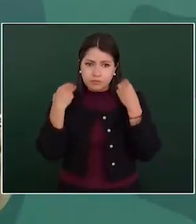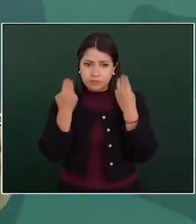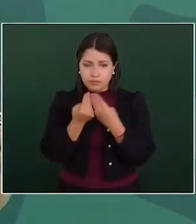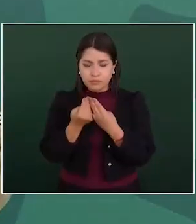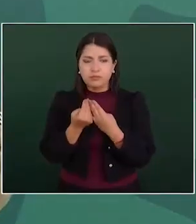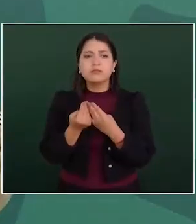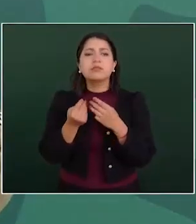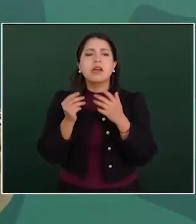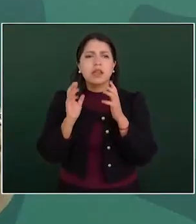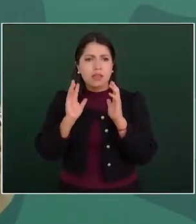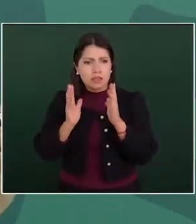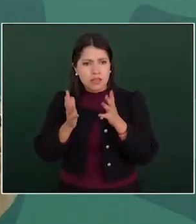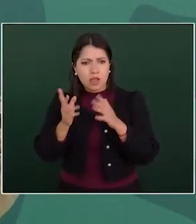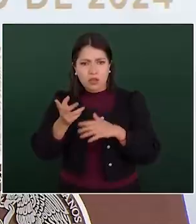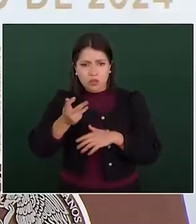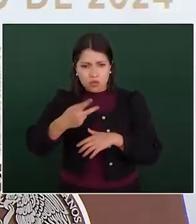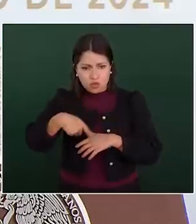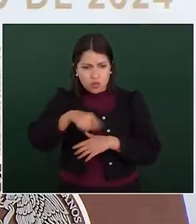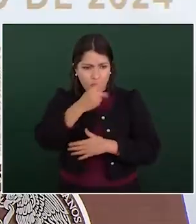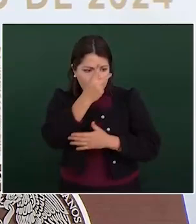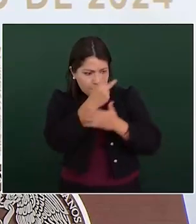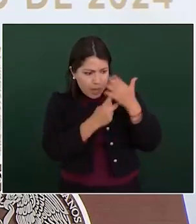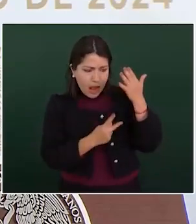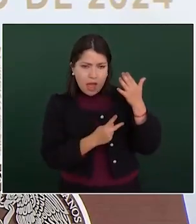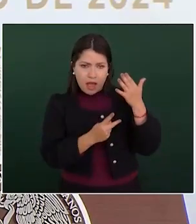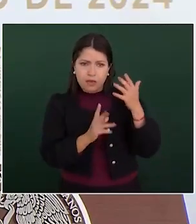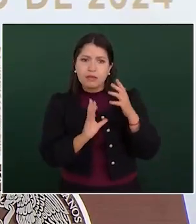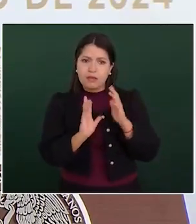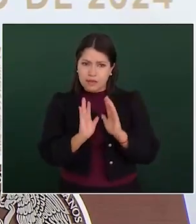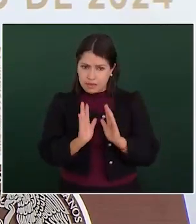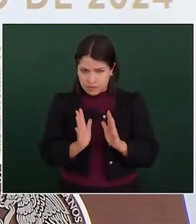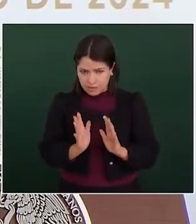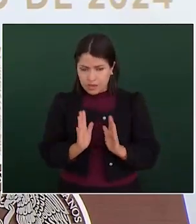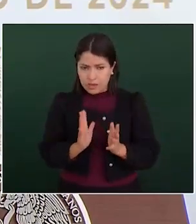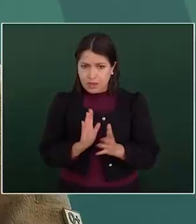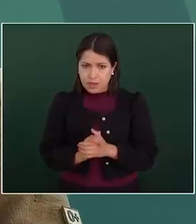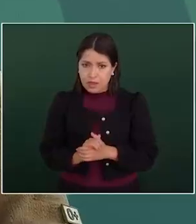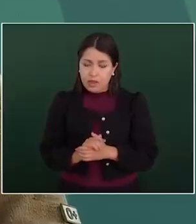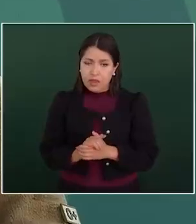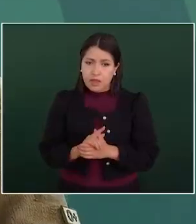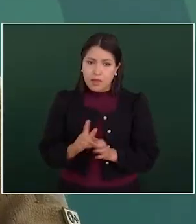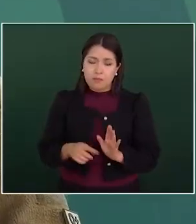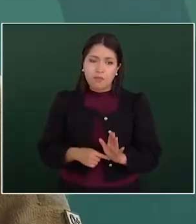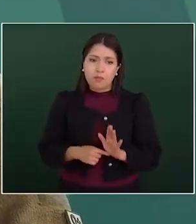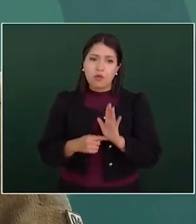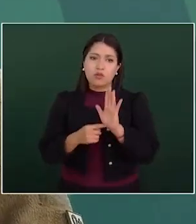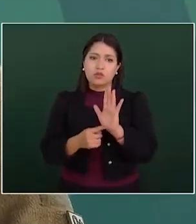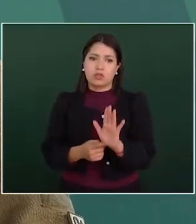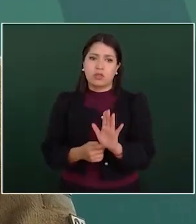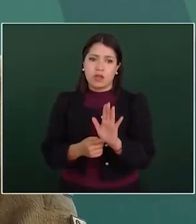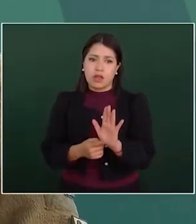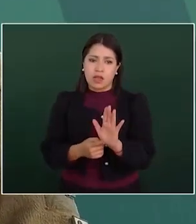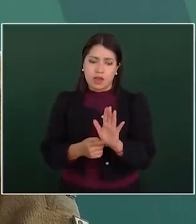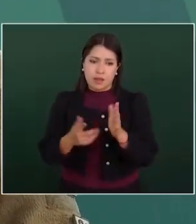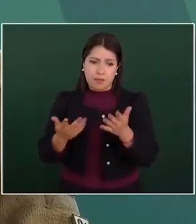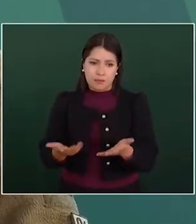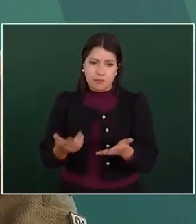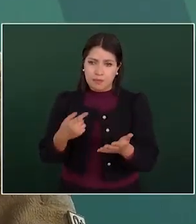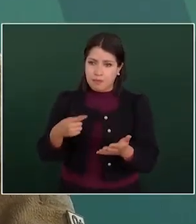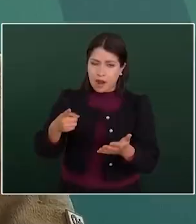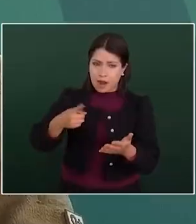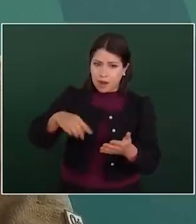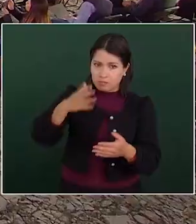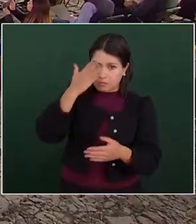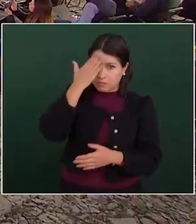tenemos un plan que se va a presentar al Gabinete de Seguridad para poder